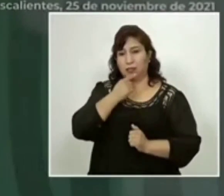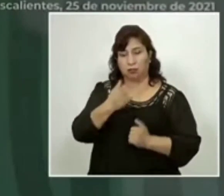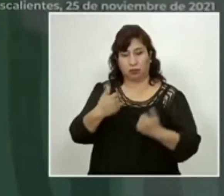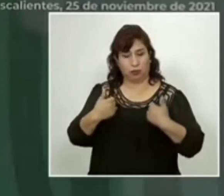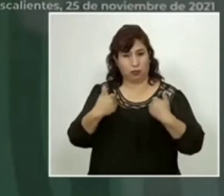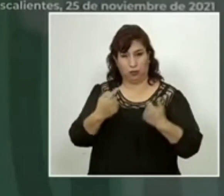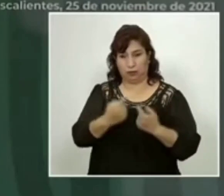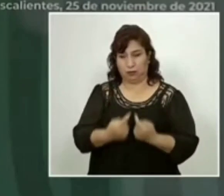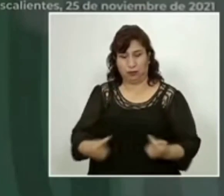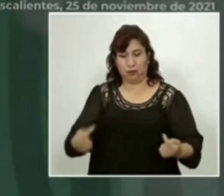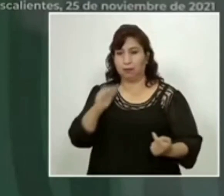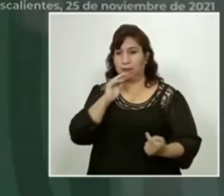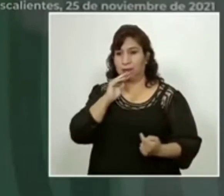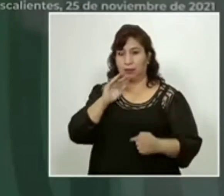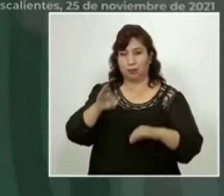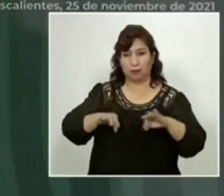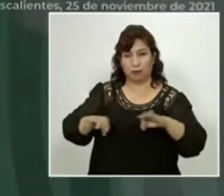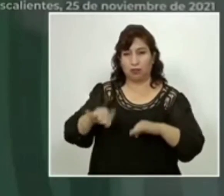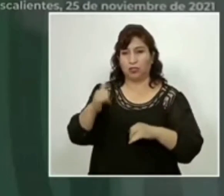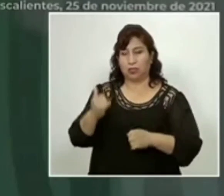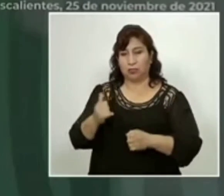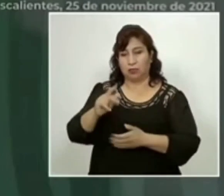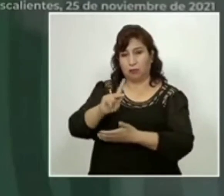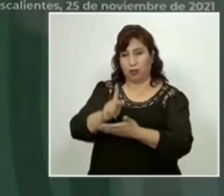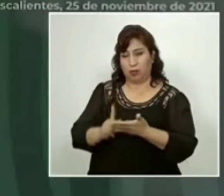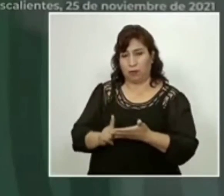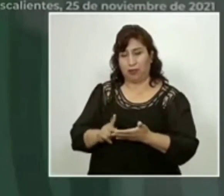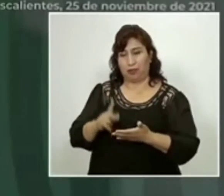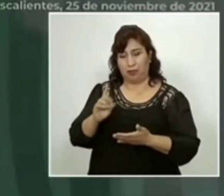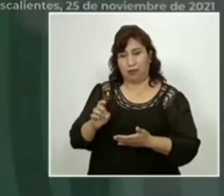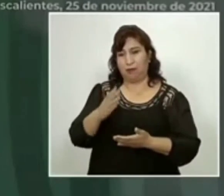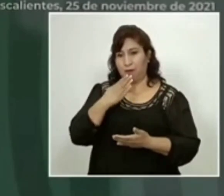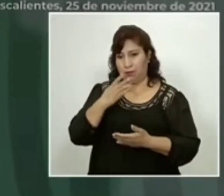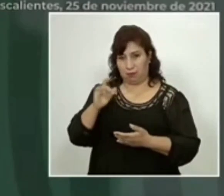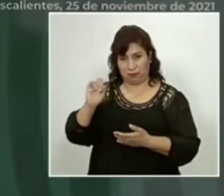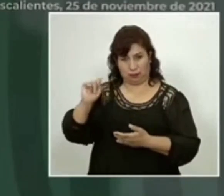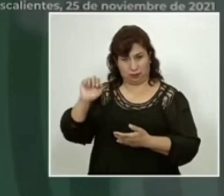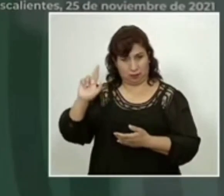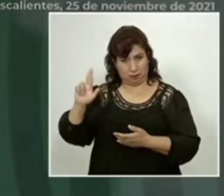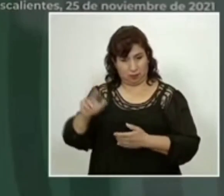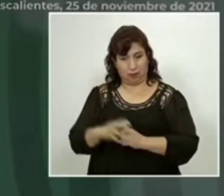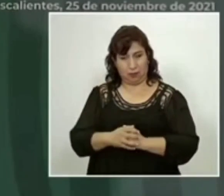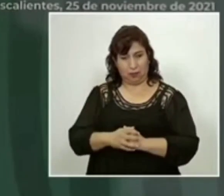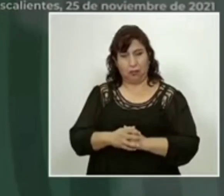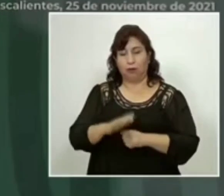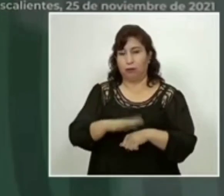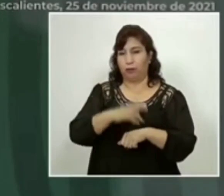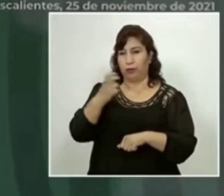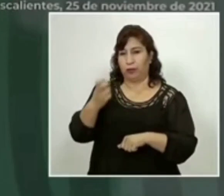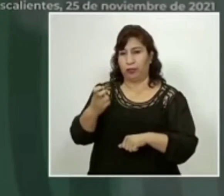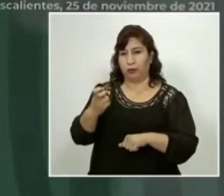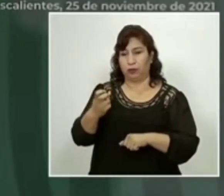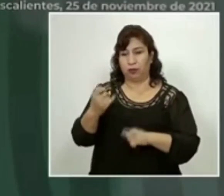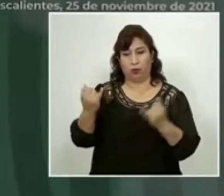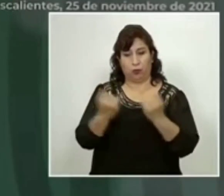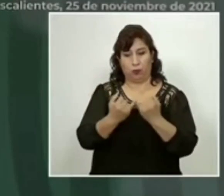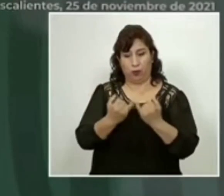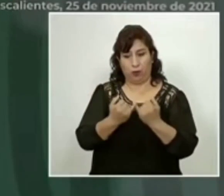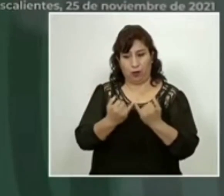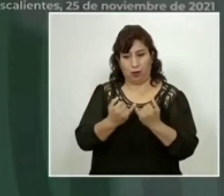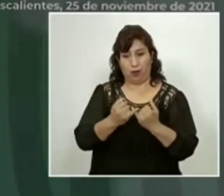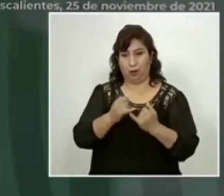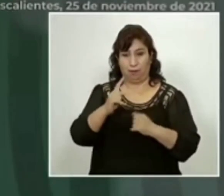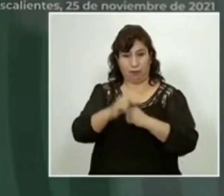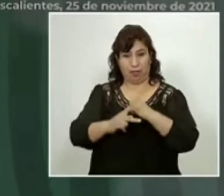niños de madres trabajadoras y el programa de tandas para el bienestar. Por ello, al igual que ocurre en todo el